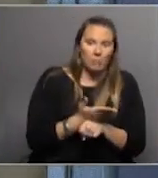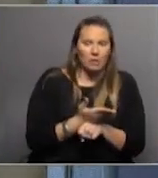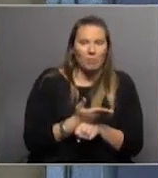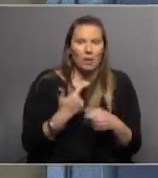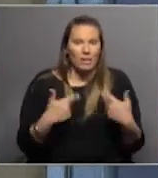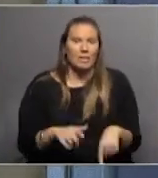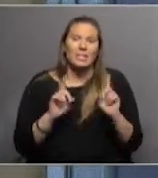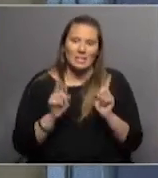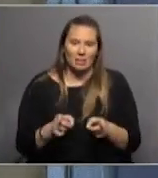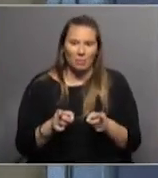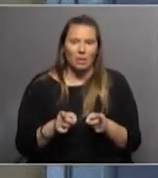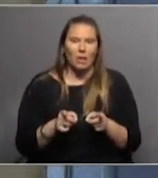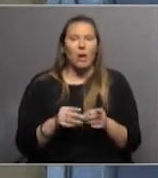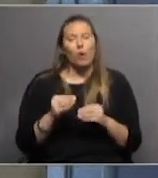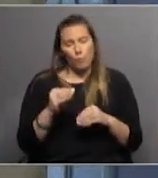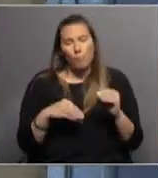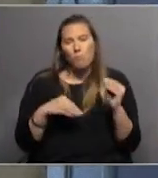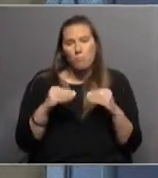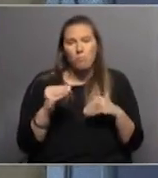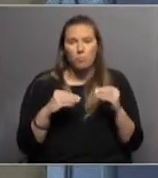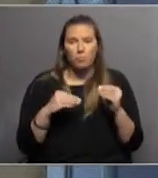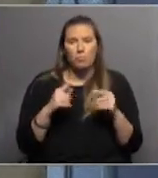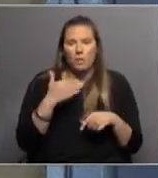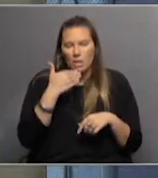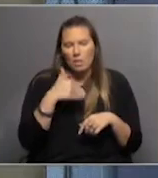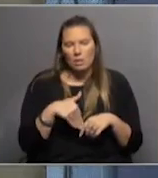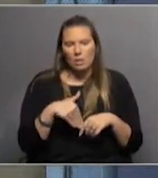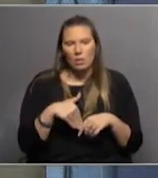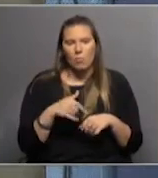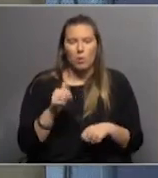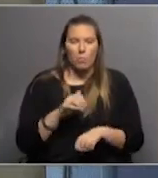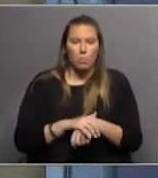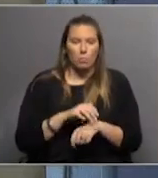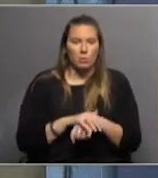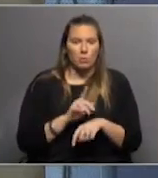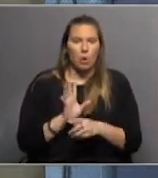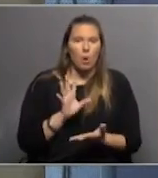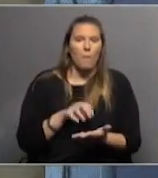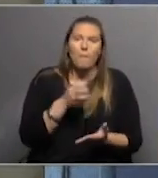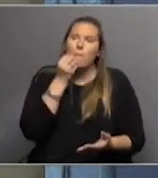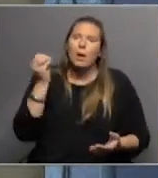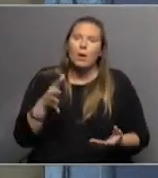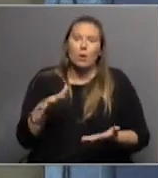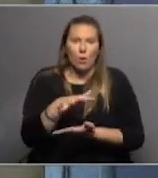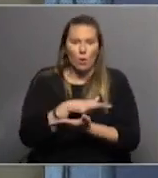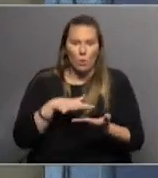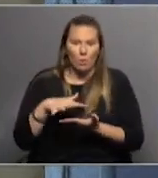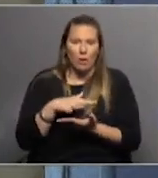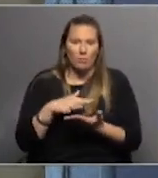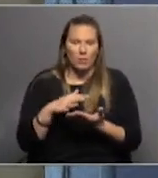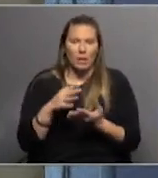también, que con mucha flexibilidad entendieron que, bueno, por el momento sigue siendo el mejor lugar para hacer la Feria del